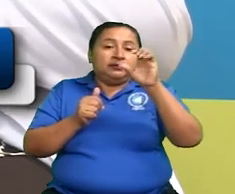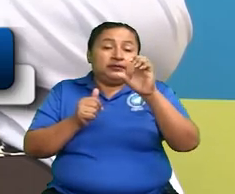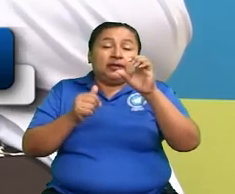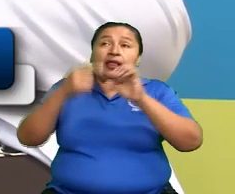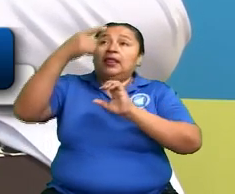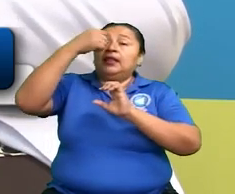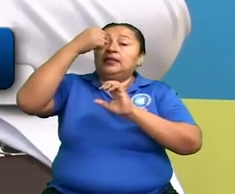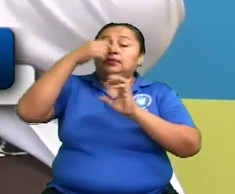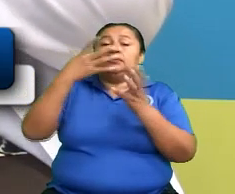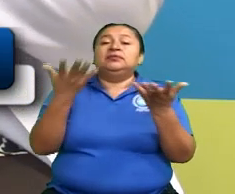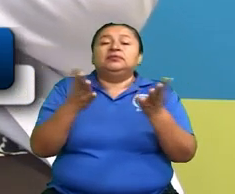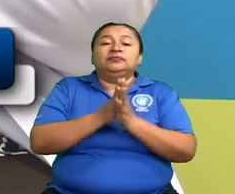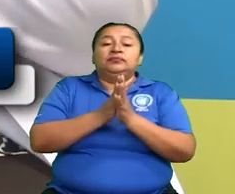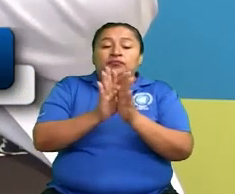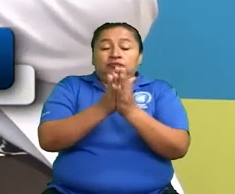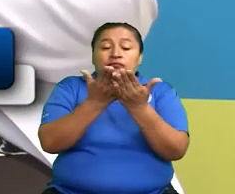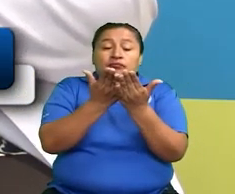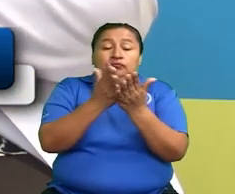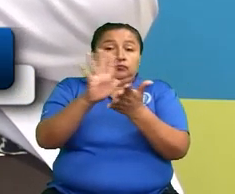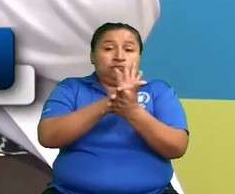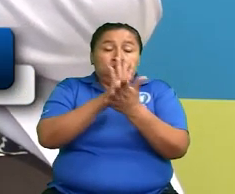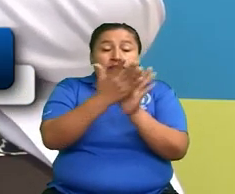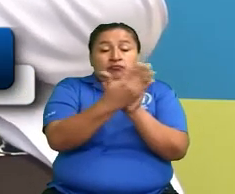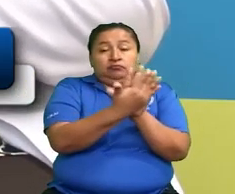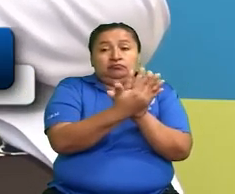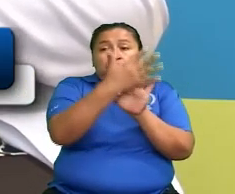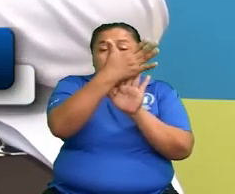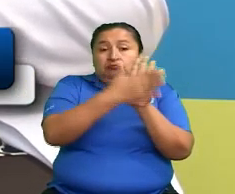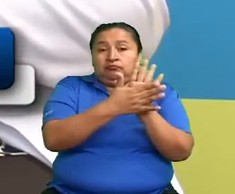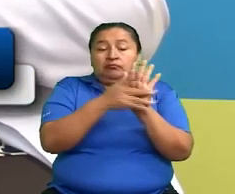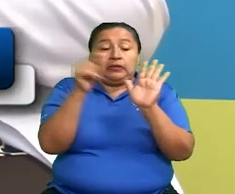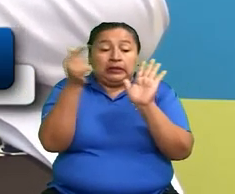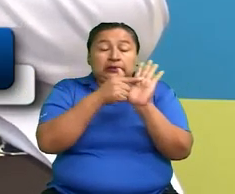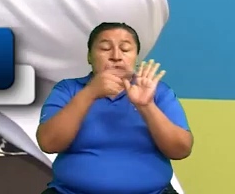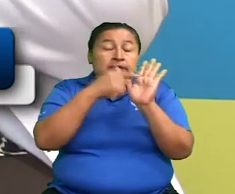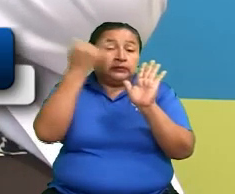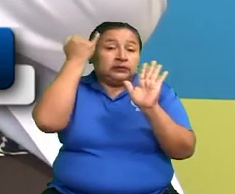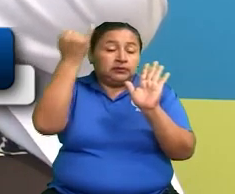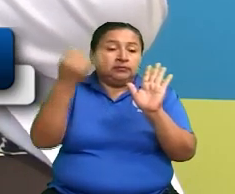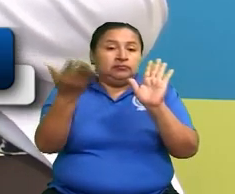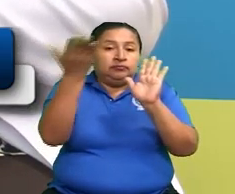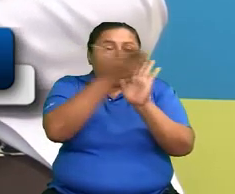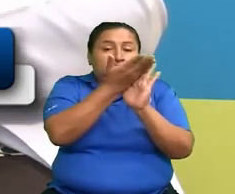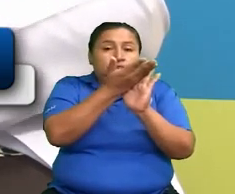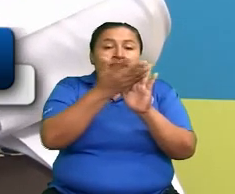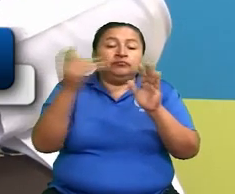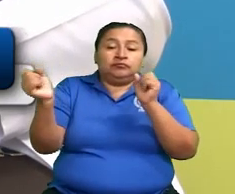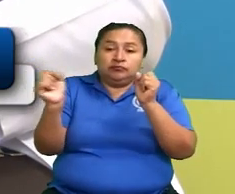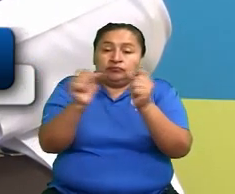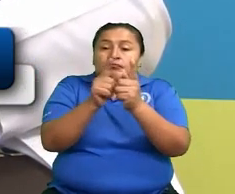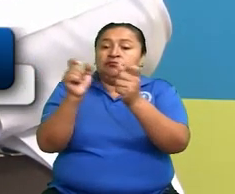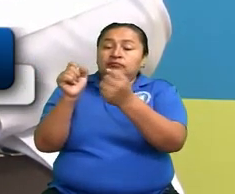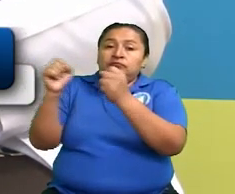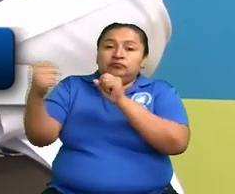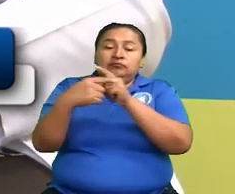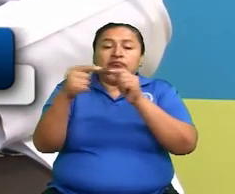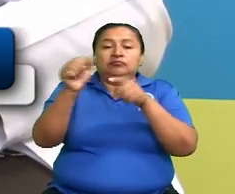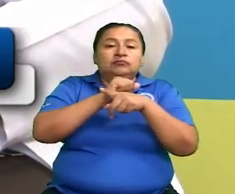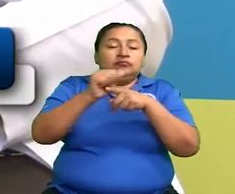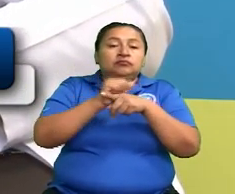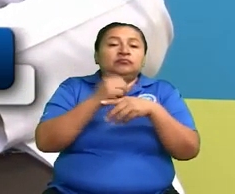las vacunas es un documento el cual es creado para llevar el mensaje de la aplicación